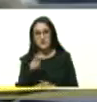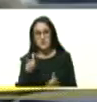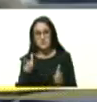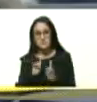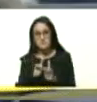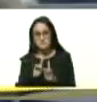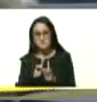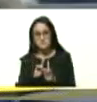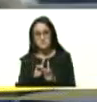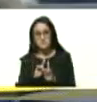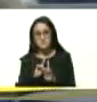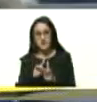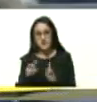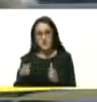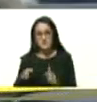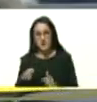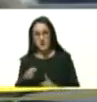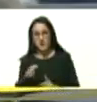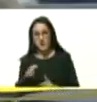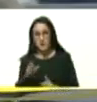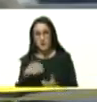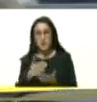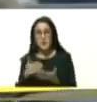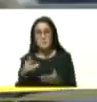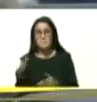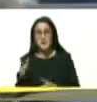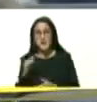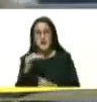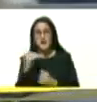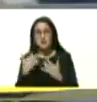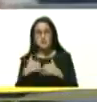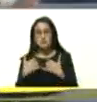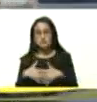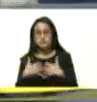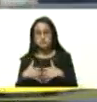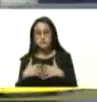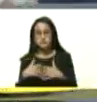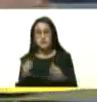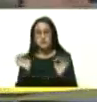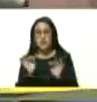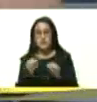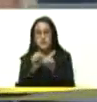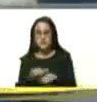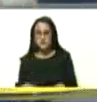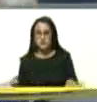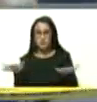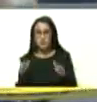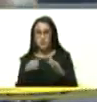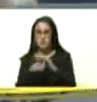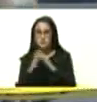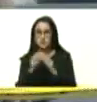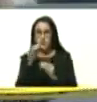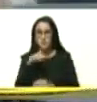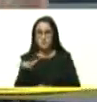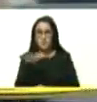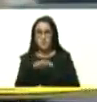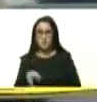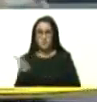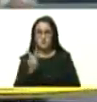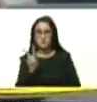pequeños pescadores, hasta la pesca industrial, se creen mecanismos de distribución y de acceso a todo el pueblo